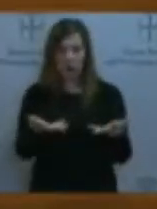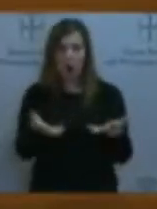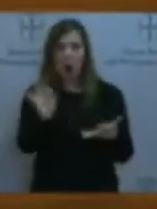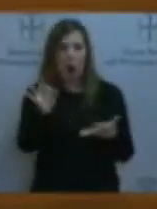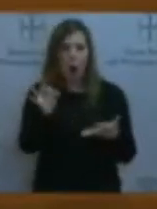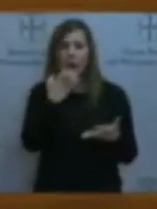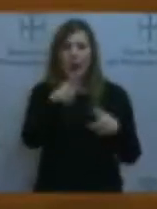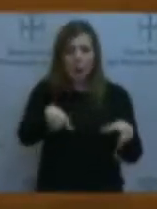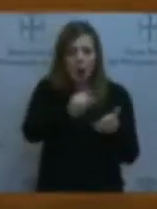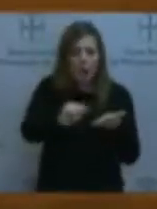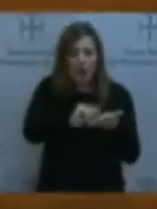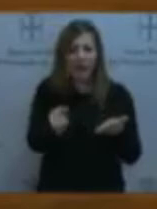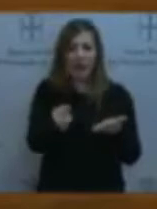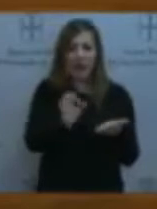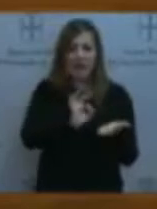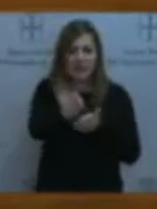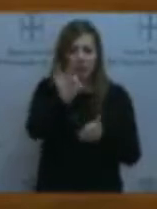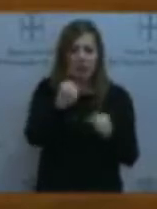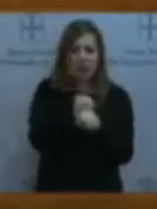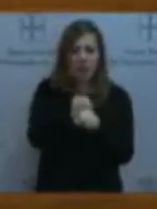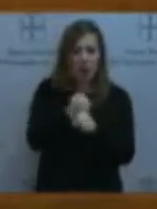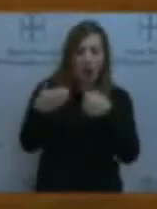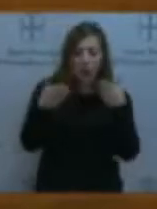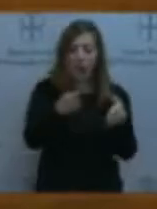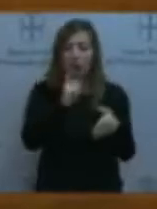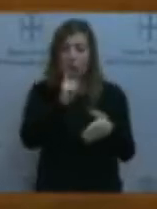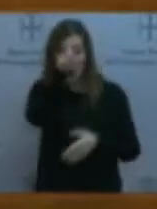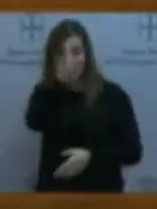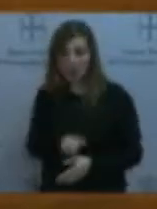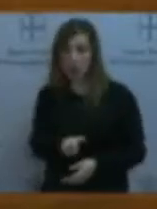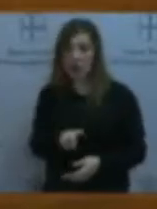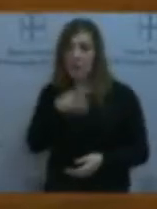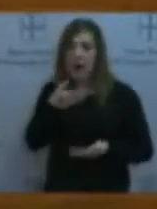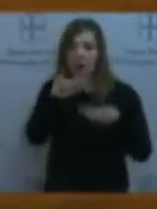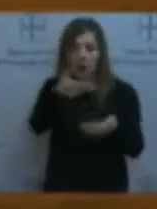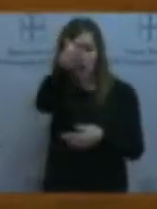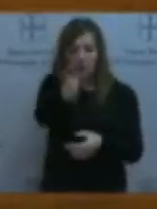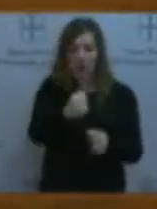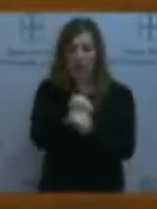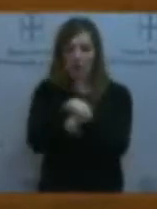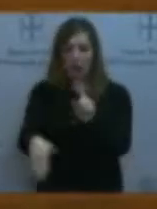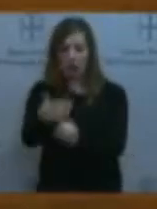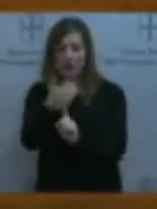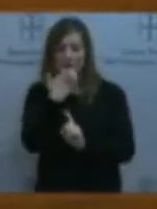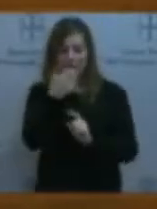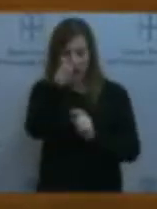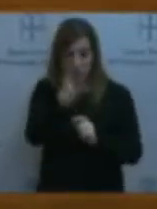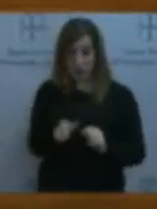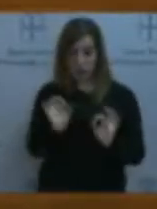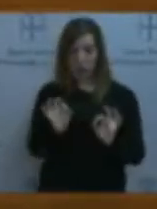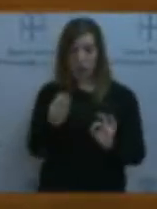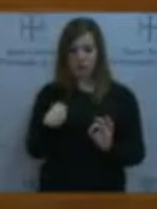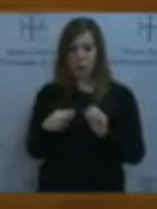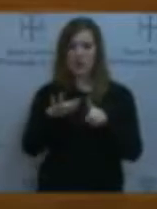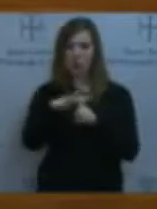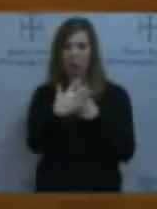oficina de los servicios de empleo una persona para ayudar a alguien a encontrar empleo si ella misma está en una situación de